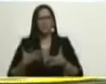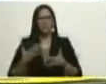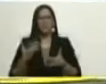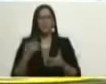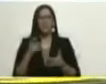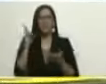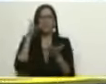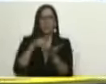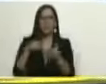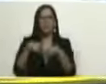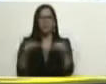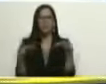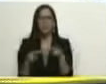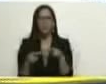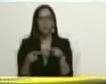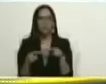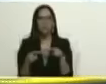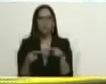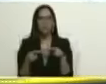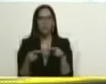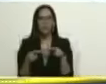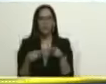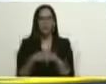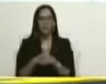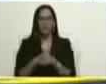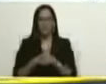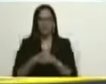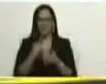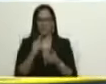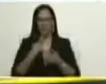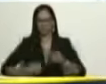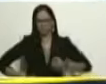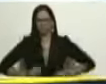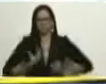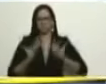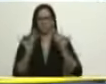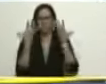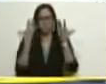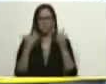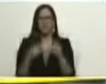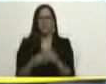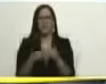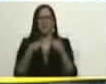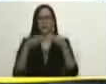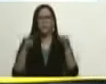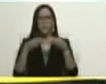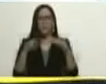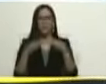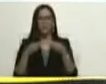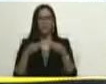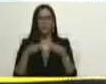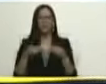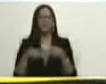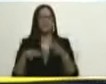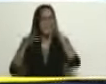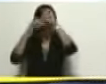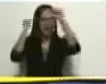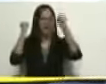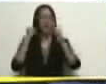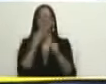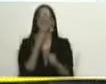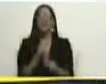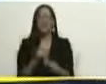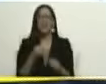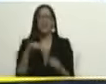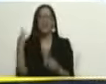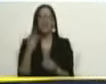situación extrema y se inmoló, se prendió fuego en las puertas de la Embajada de Israel en Washington. Eso